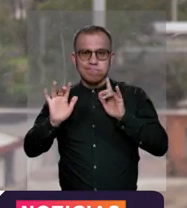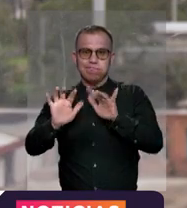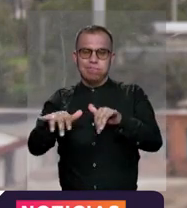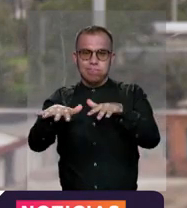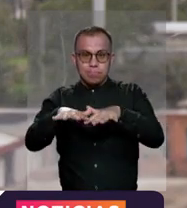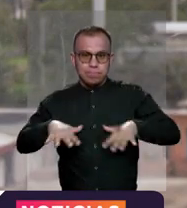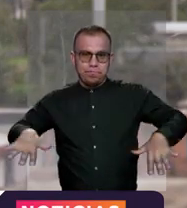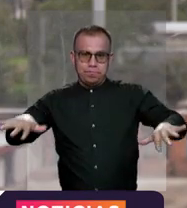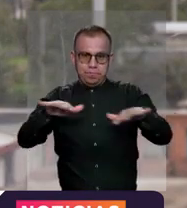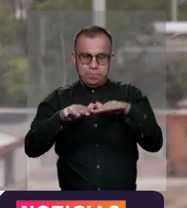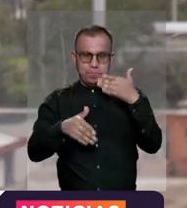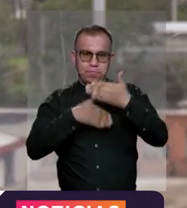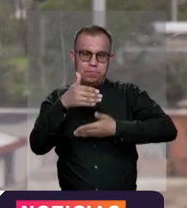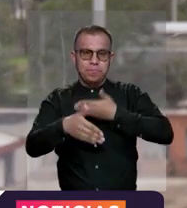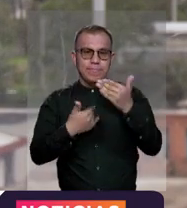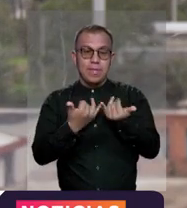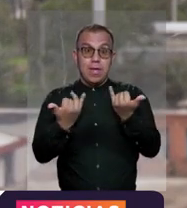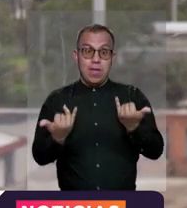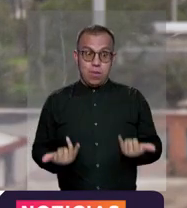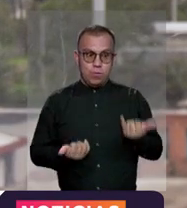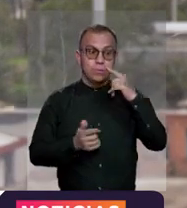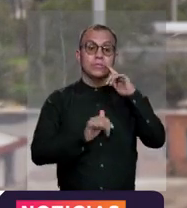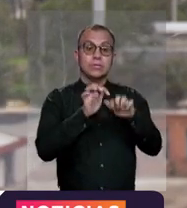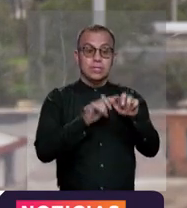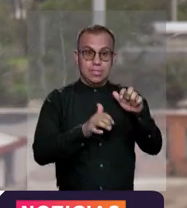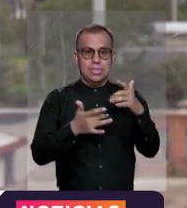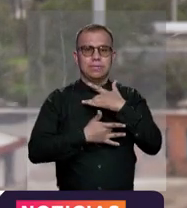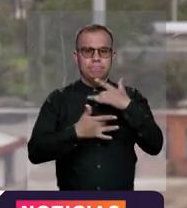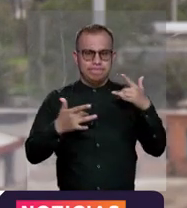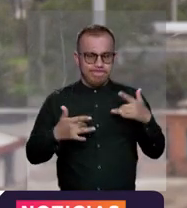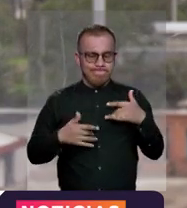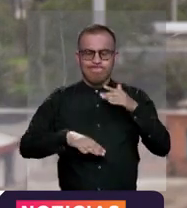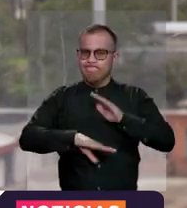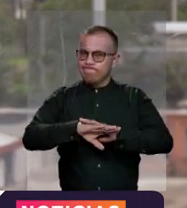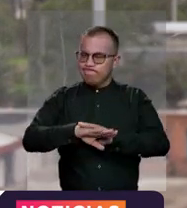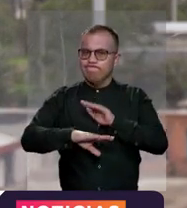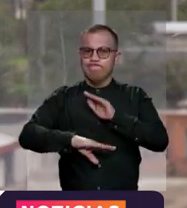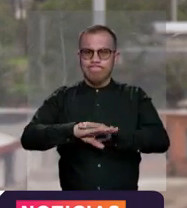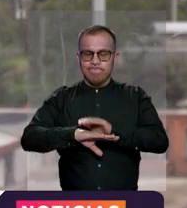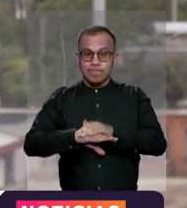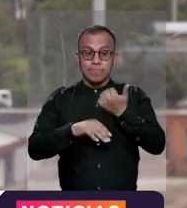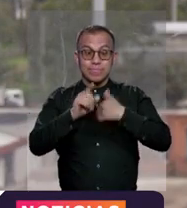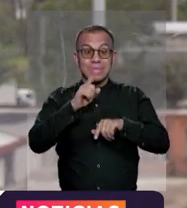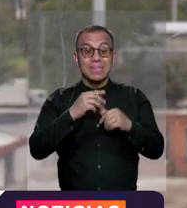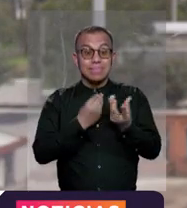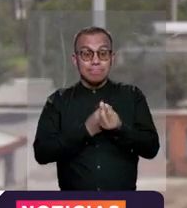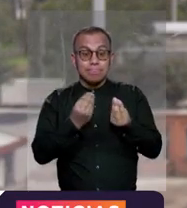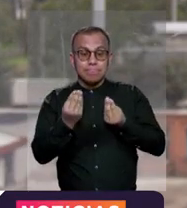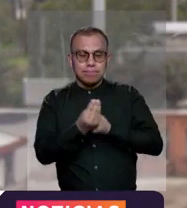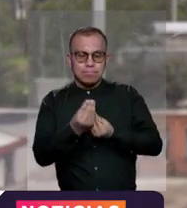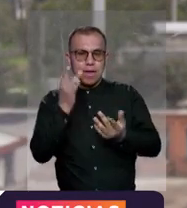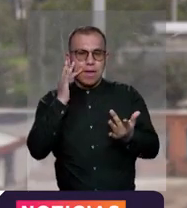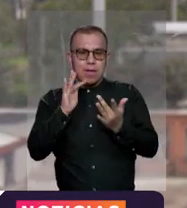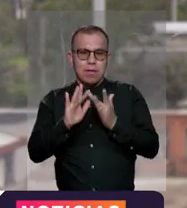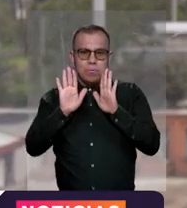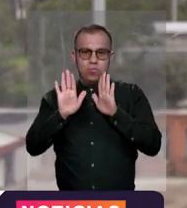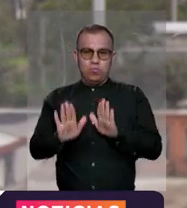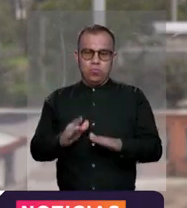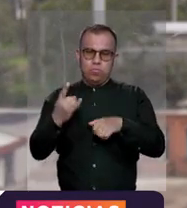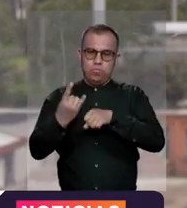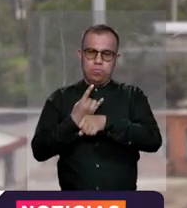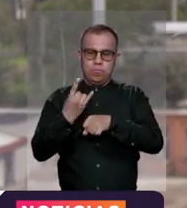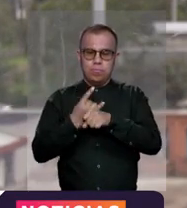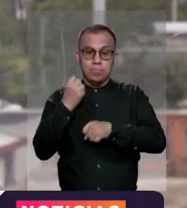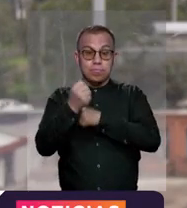puntos de inmunización. Lo que ha dicho la Secretaría de Salud y lo que reitera es que este pico y cédula solamente aplica para aquellos